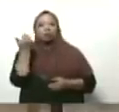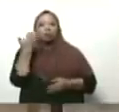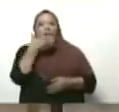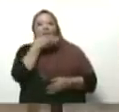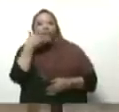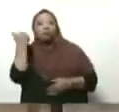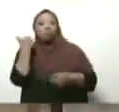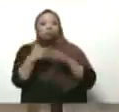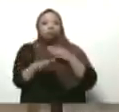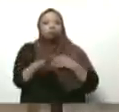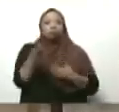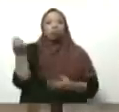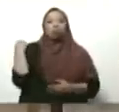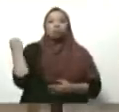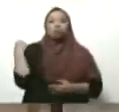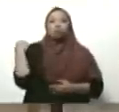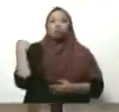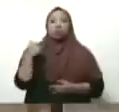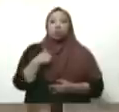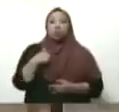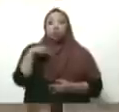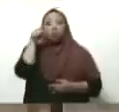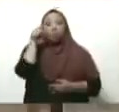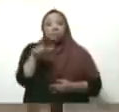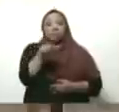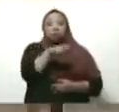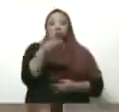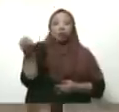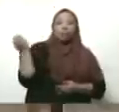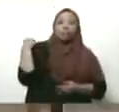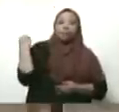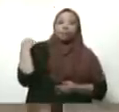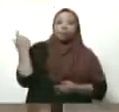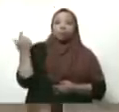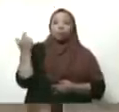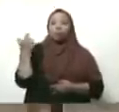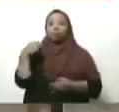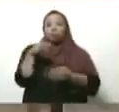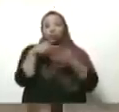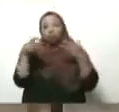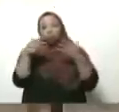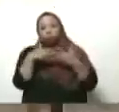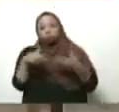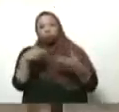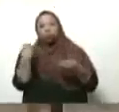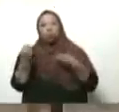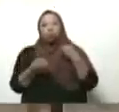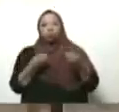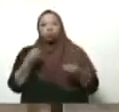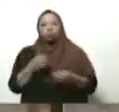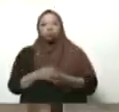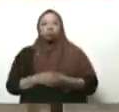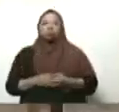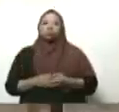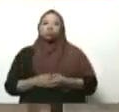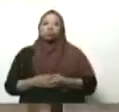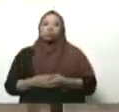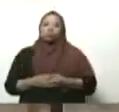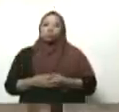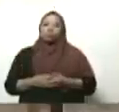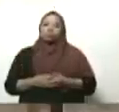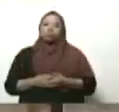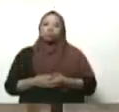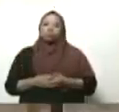con muchas veces han sido orientaciones porque los casos no revisten digamos no tienen